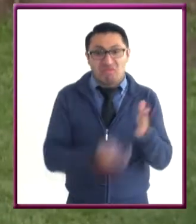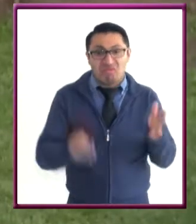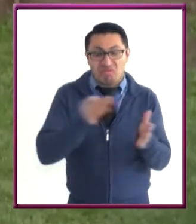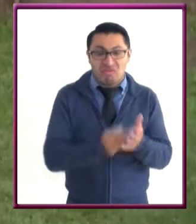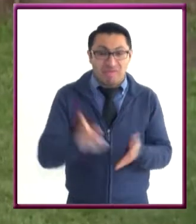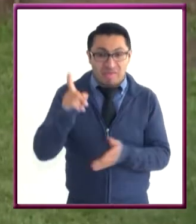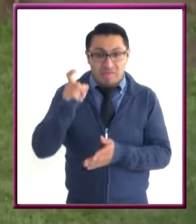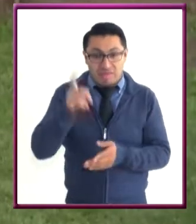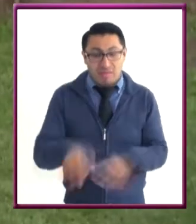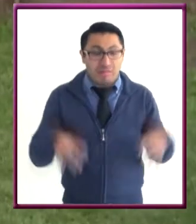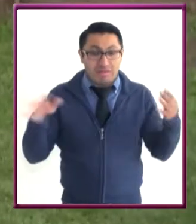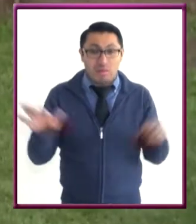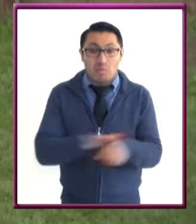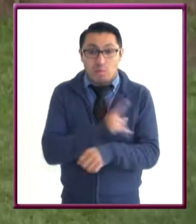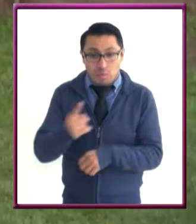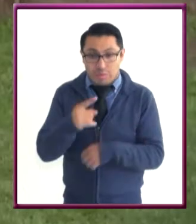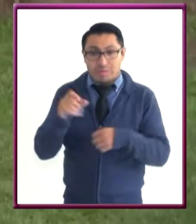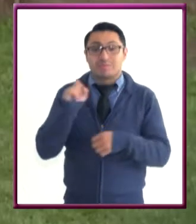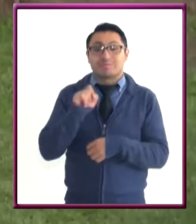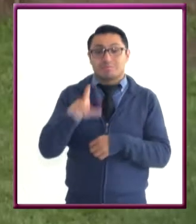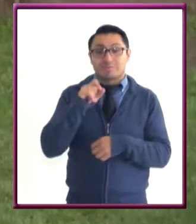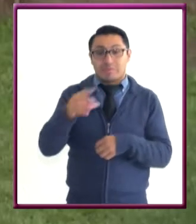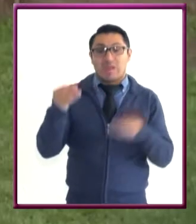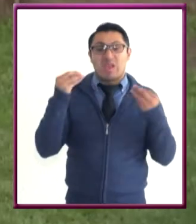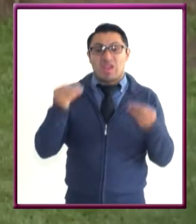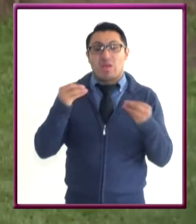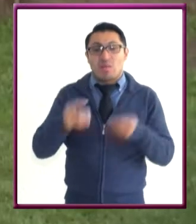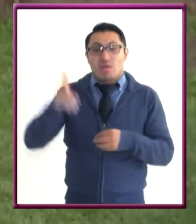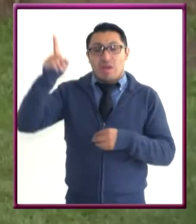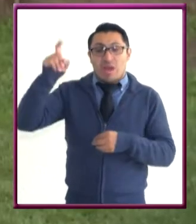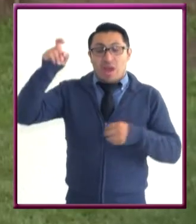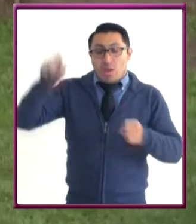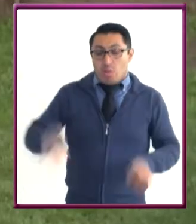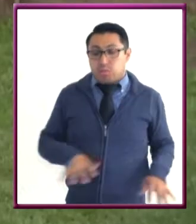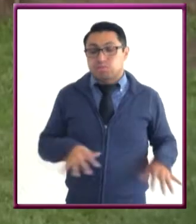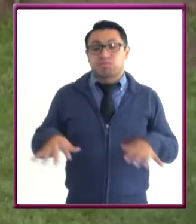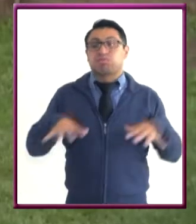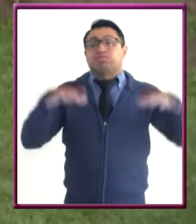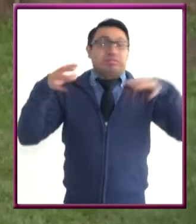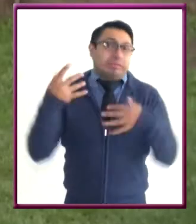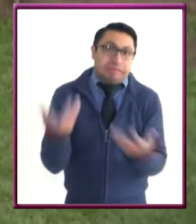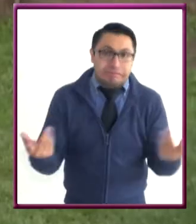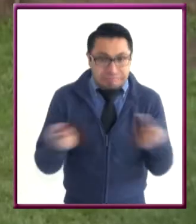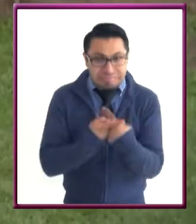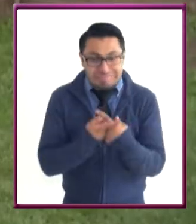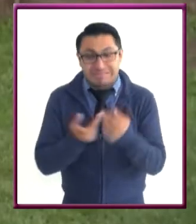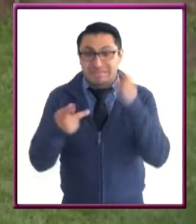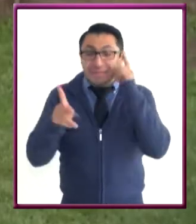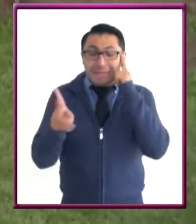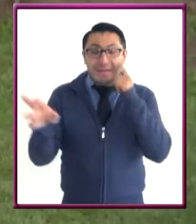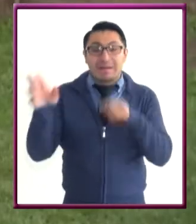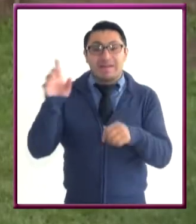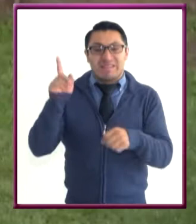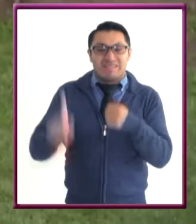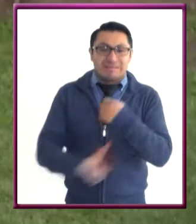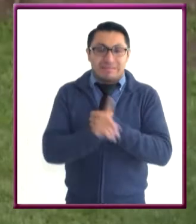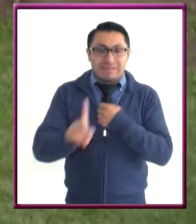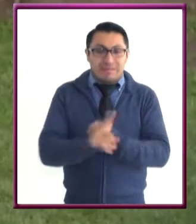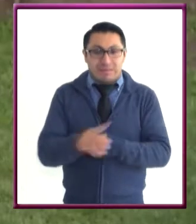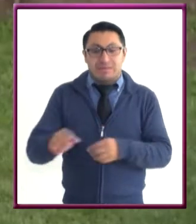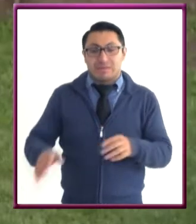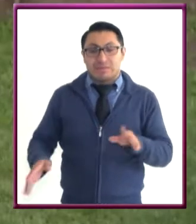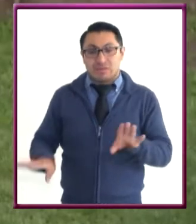agua. Irónica porque también está marcada mucho por inundaciones constantes. Pero el problema medular es que al